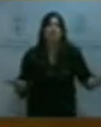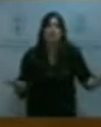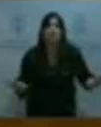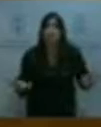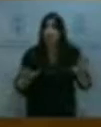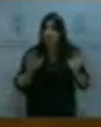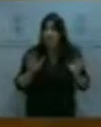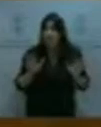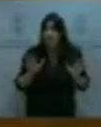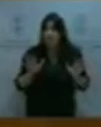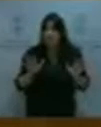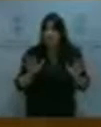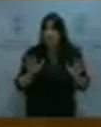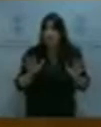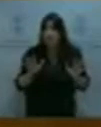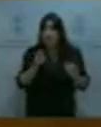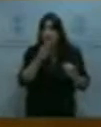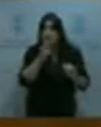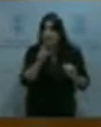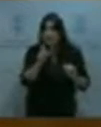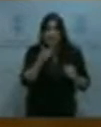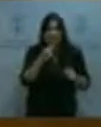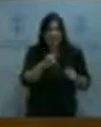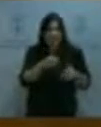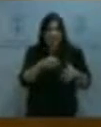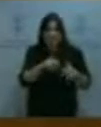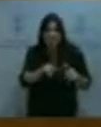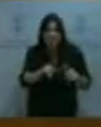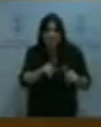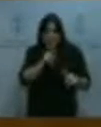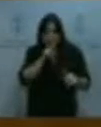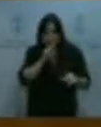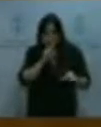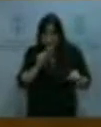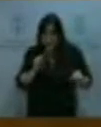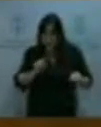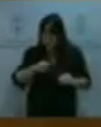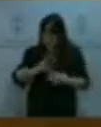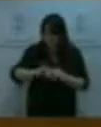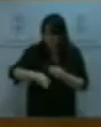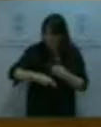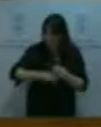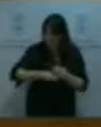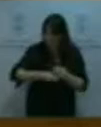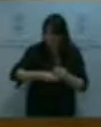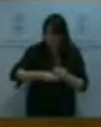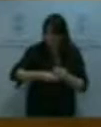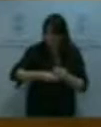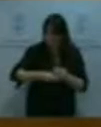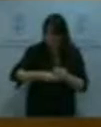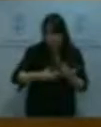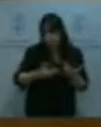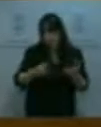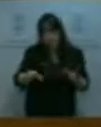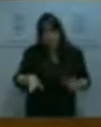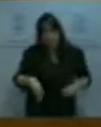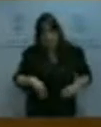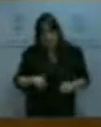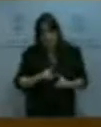palabra. Pero en la enmienda, que no fue aceptada a trámite por defectos de